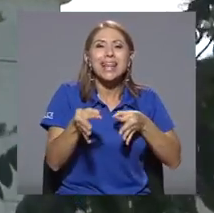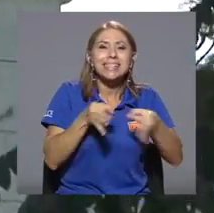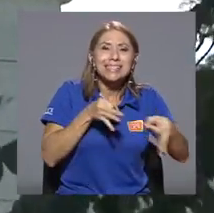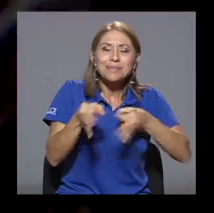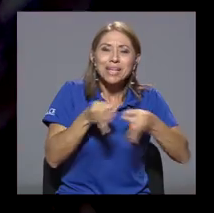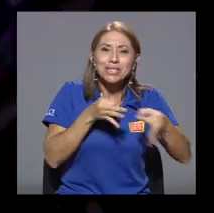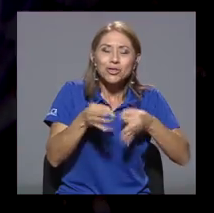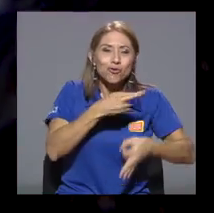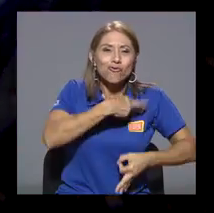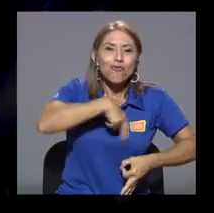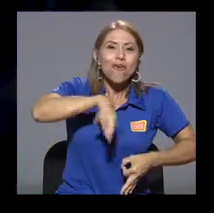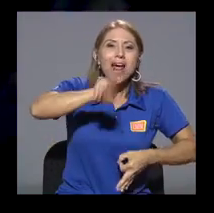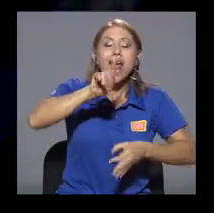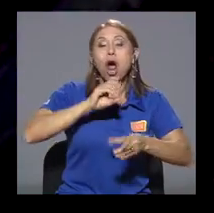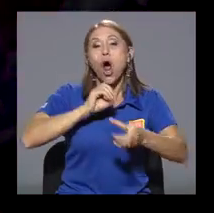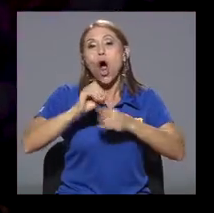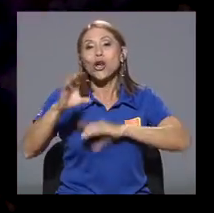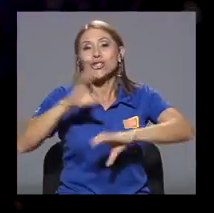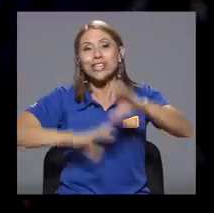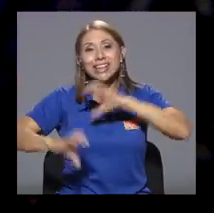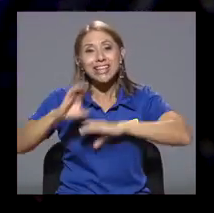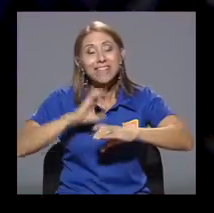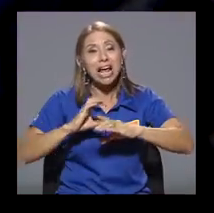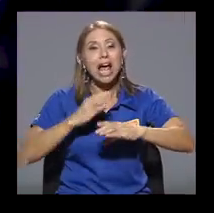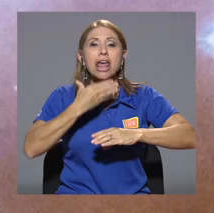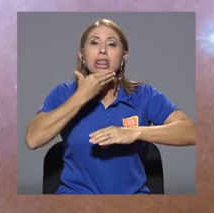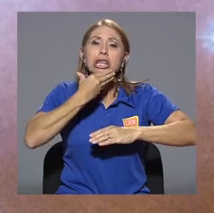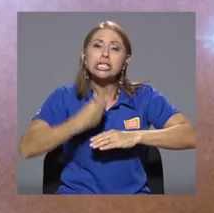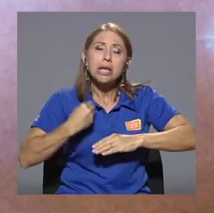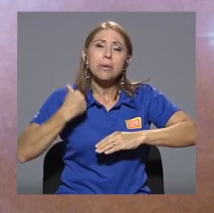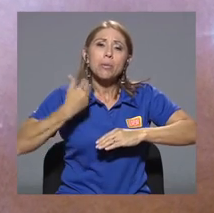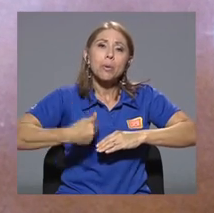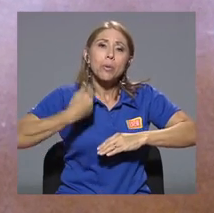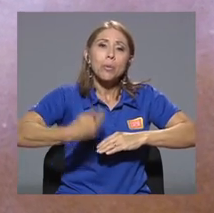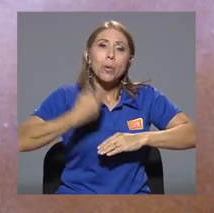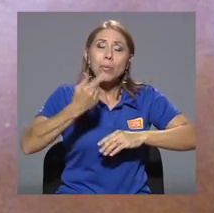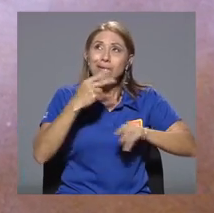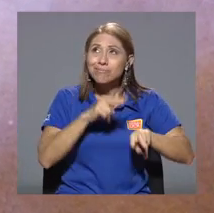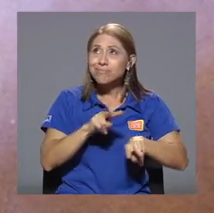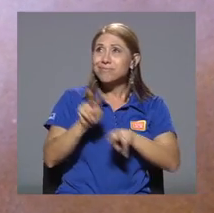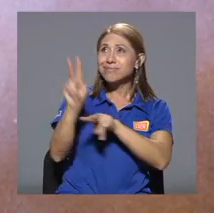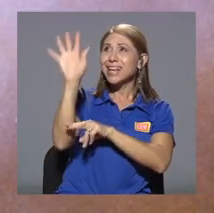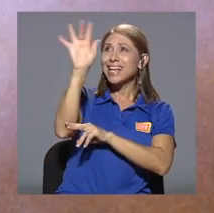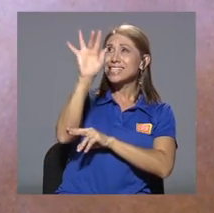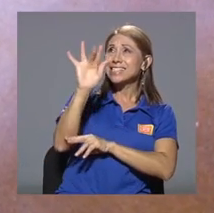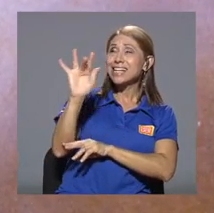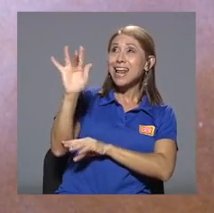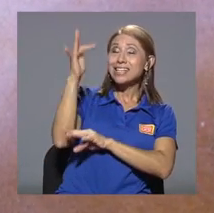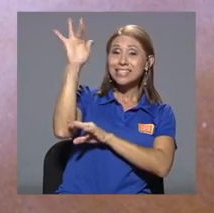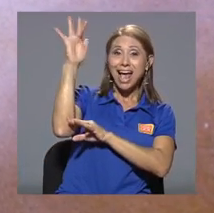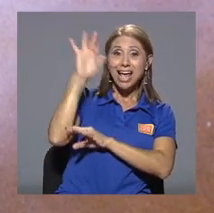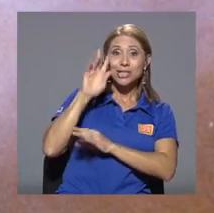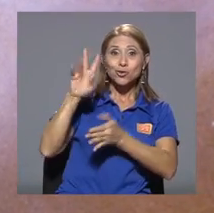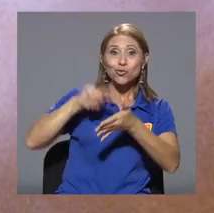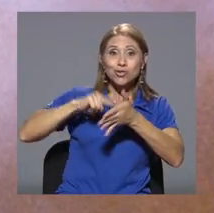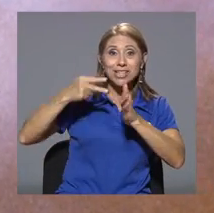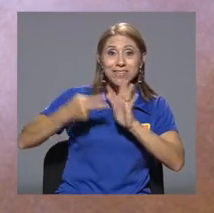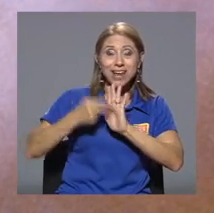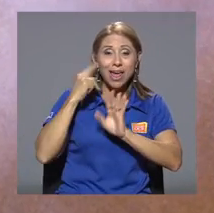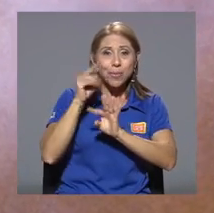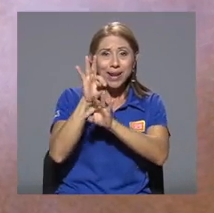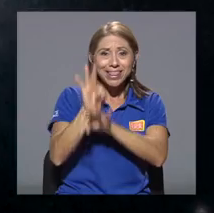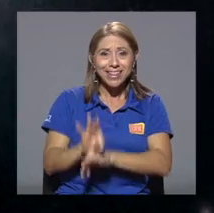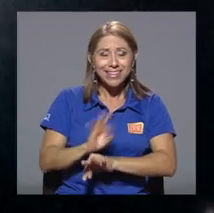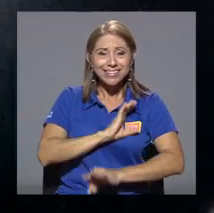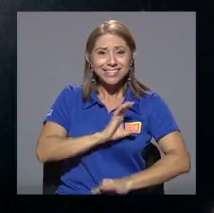o científica, sin duda alguna cada diciembre esa estrella y su particular significado para la tradición cristiana,